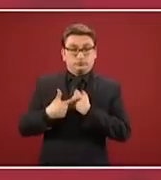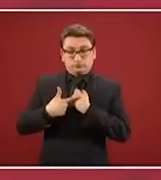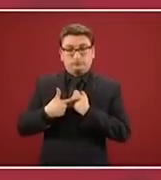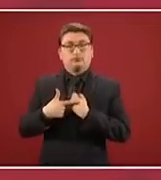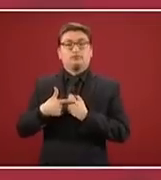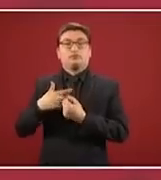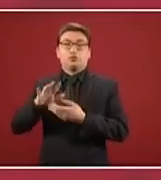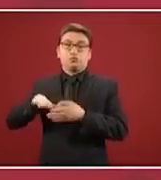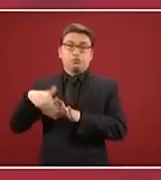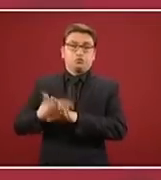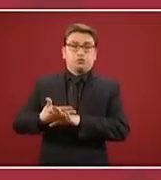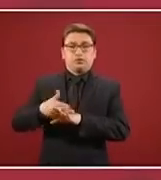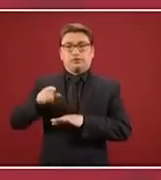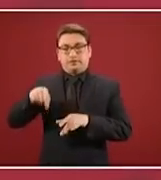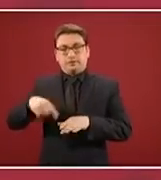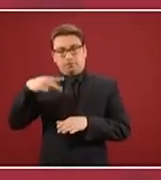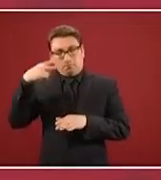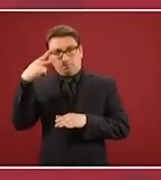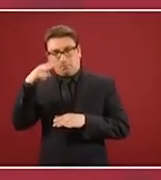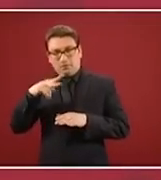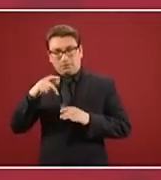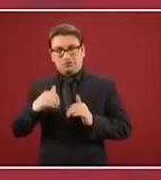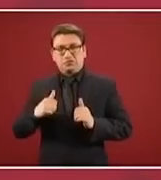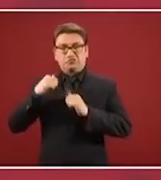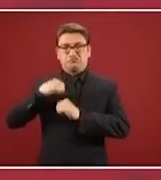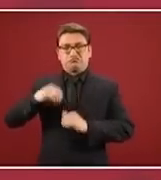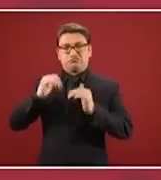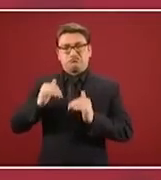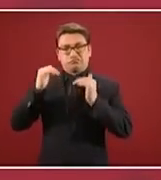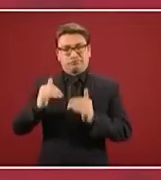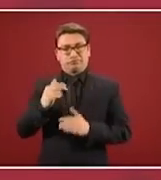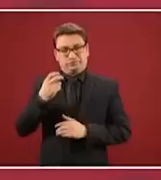transgreda la soberanía nacional del mismo